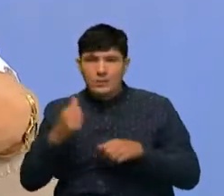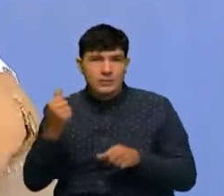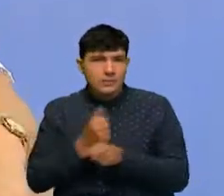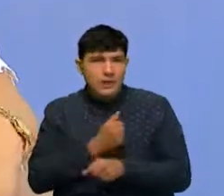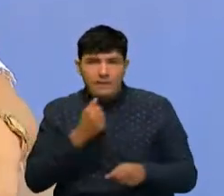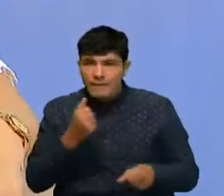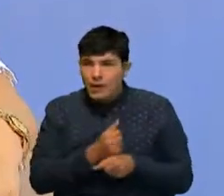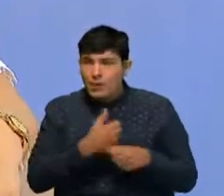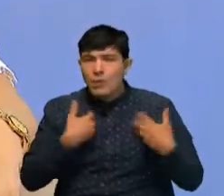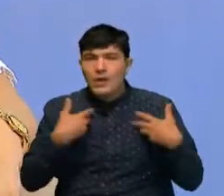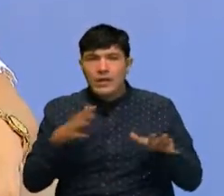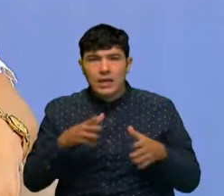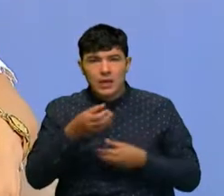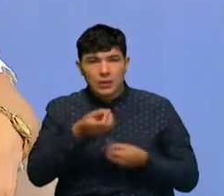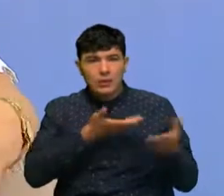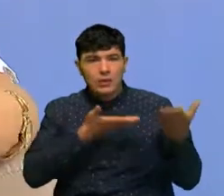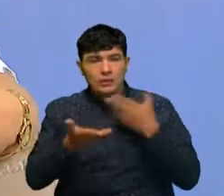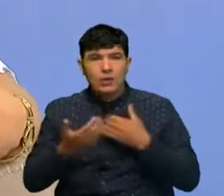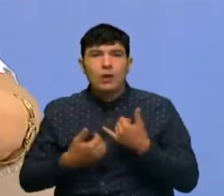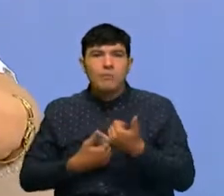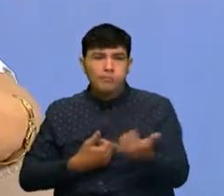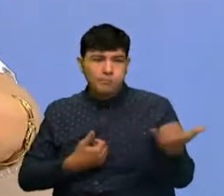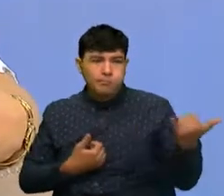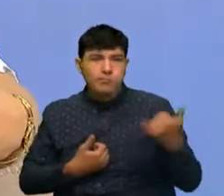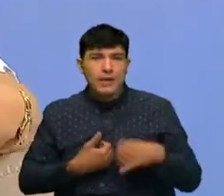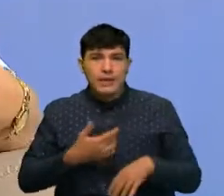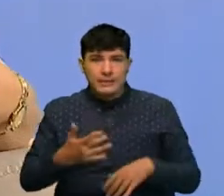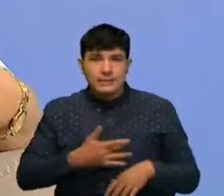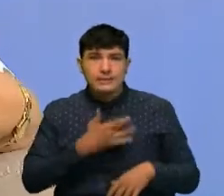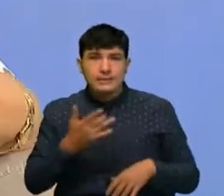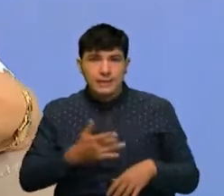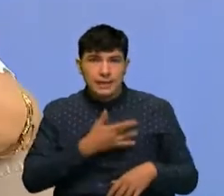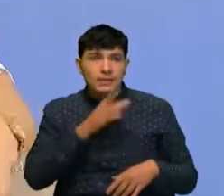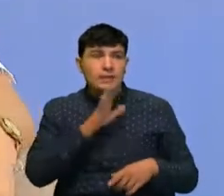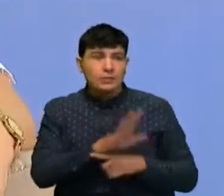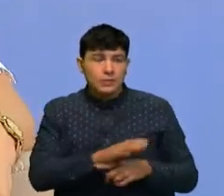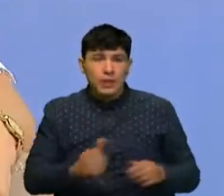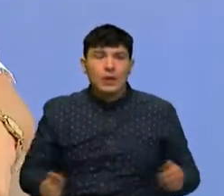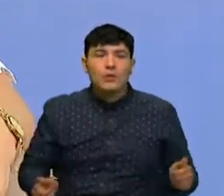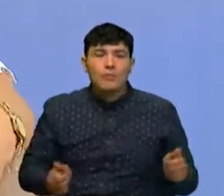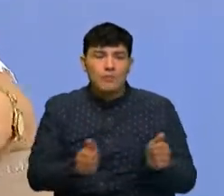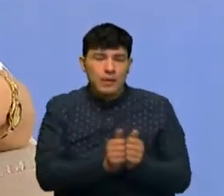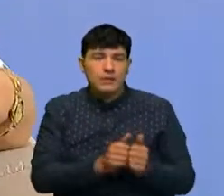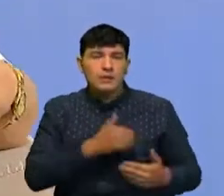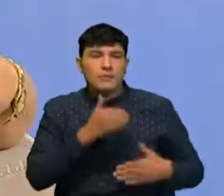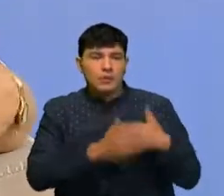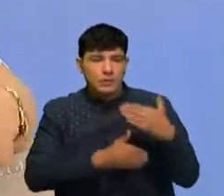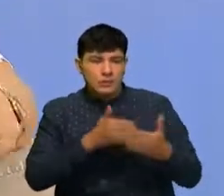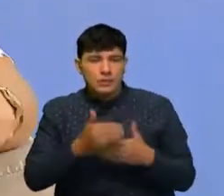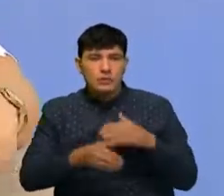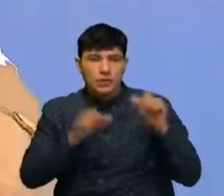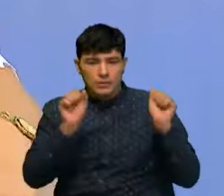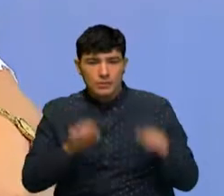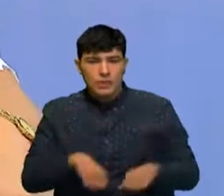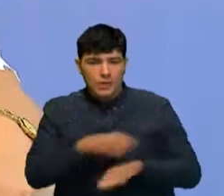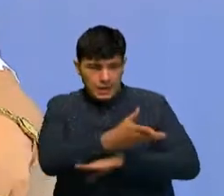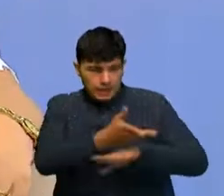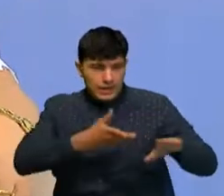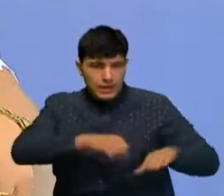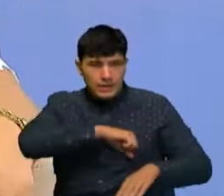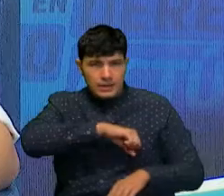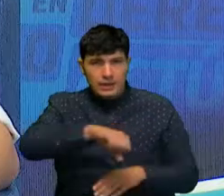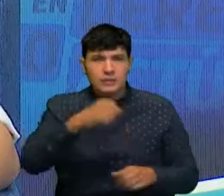las condiciones que se encuentre, va a sentir el acompañamiento a reclamar sus derechos